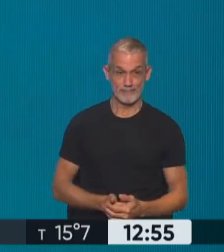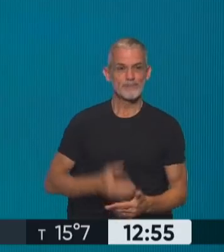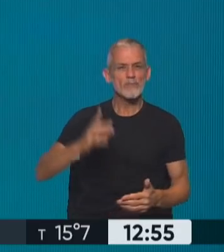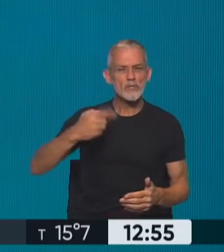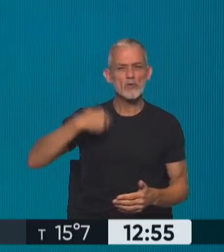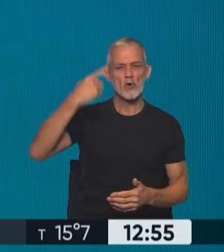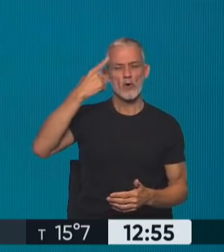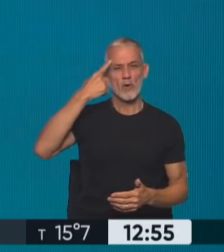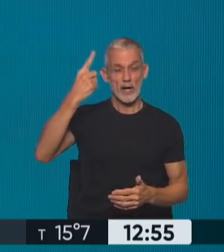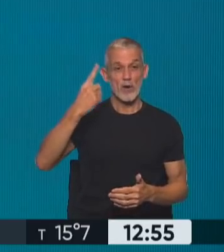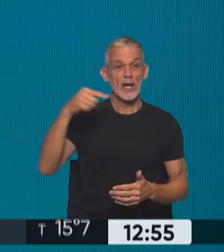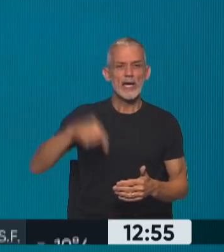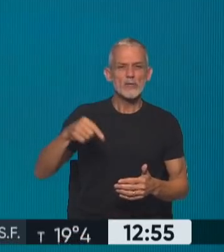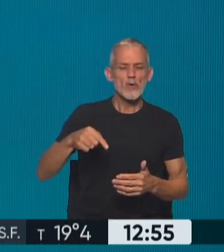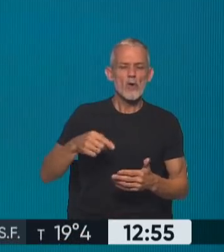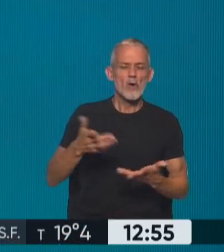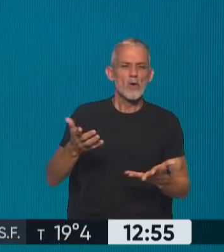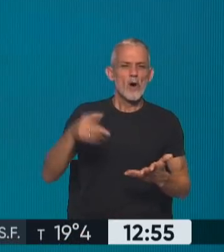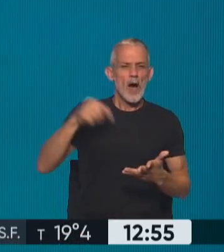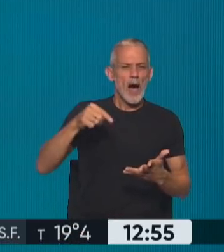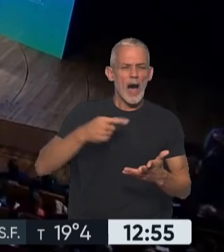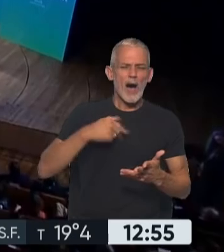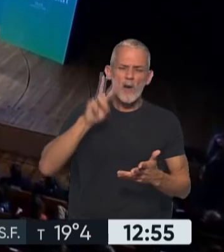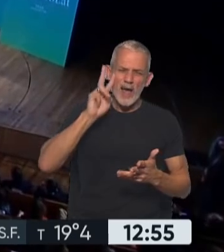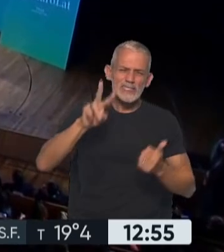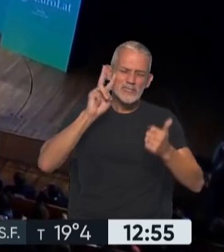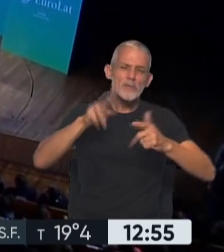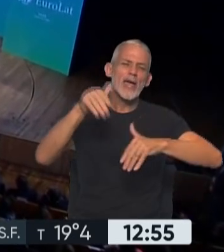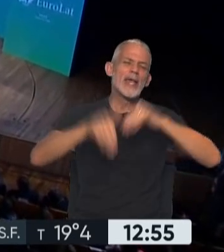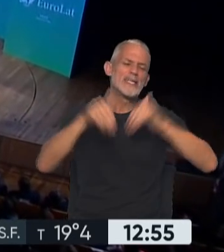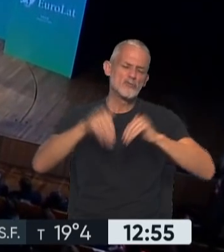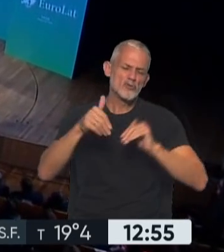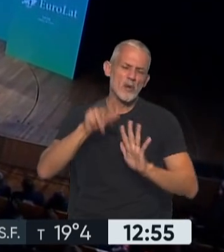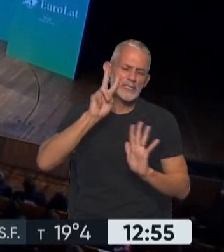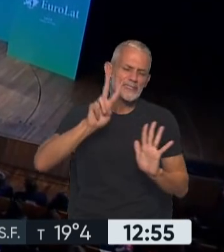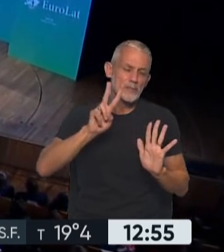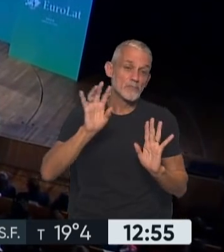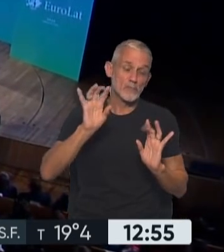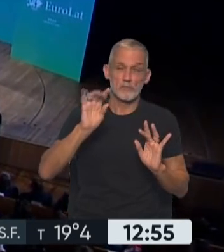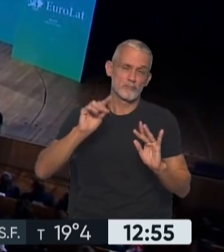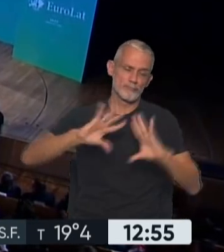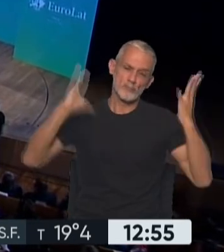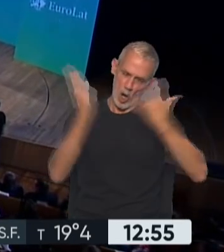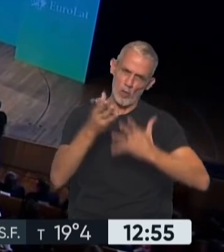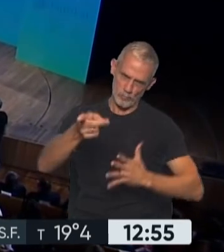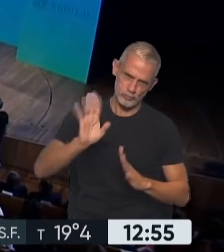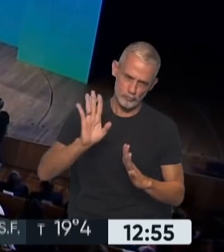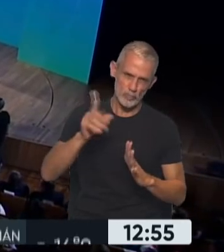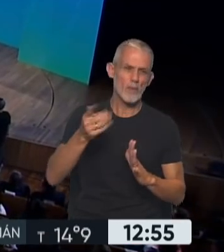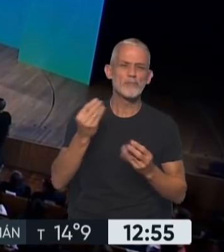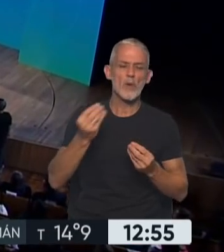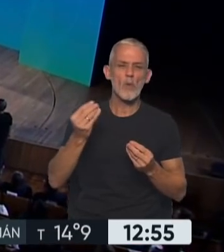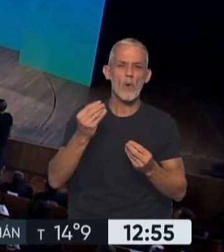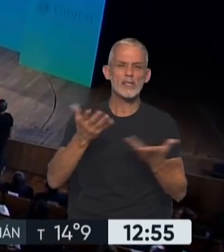que esto que se está trasluciendo en muchas elecciones, no solamente en todos lados, que es